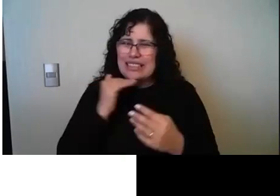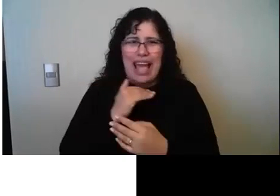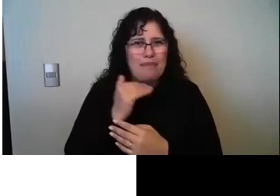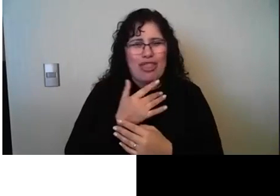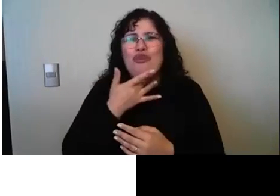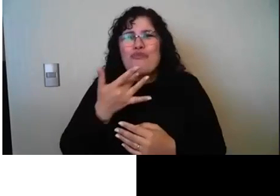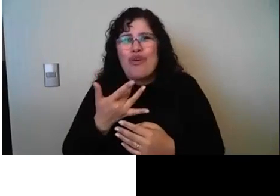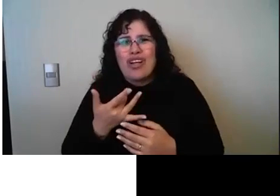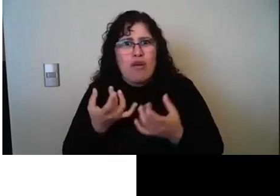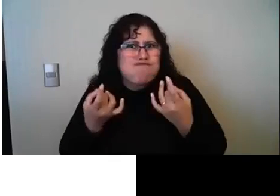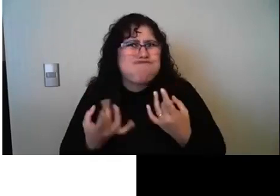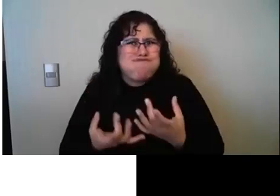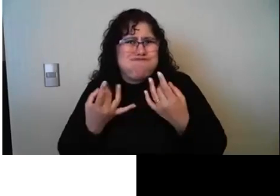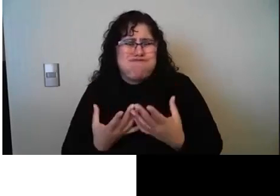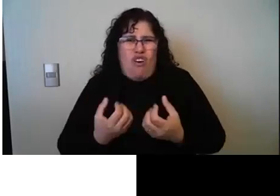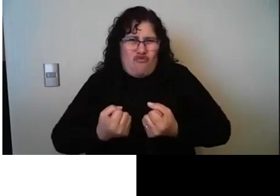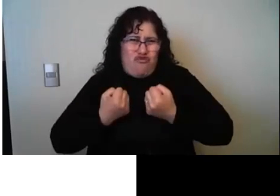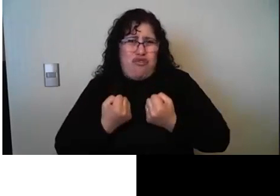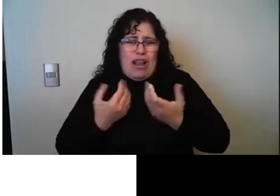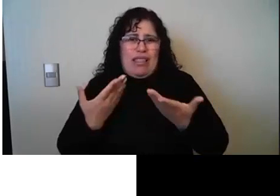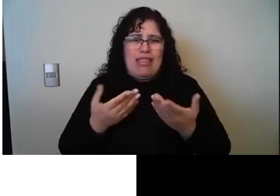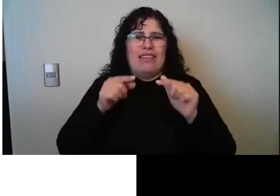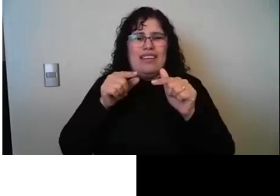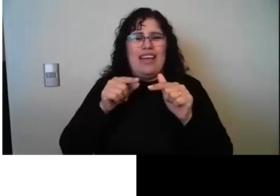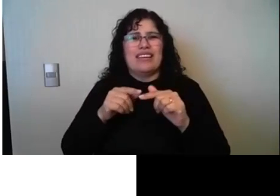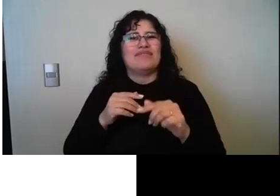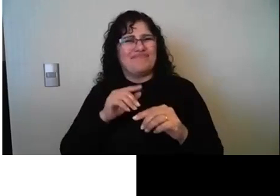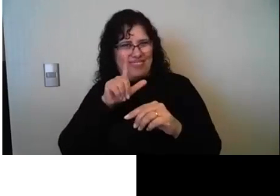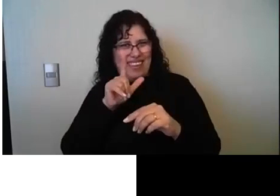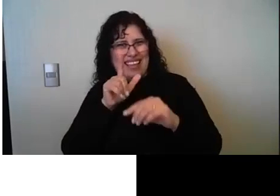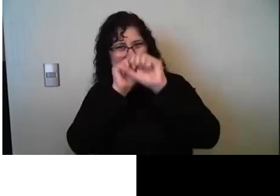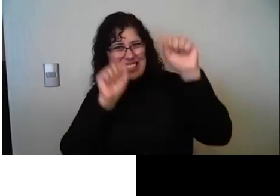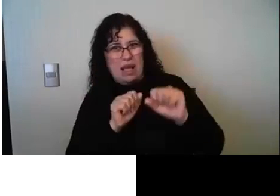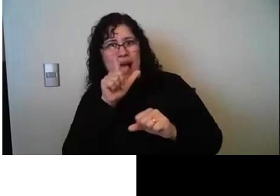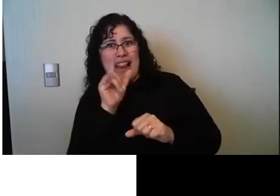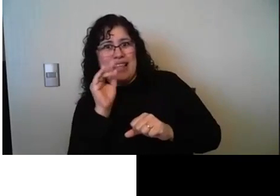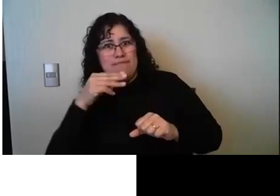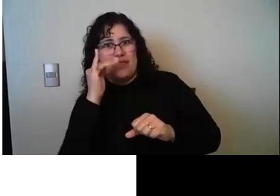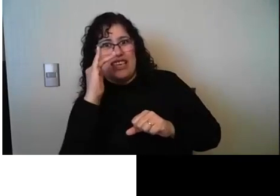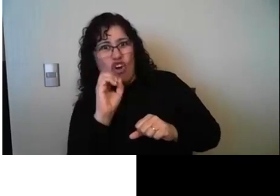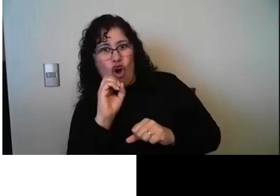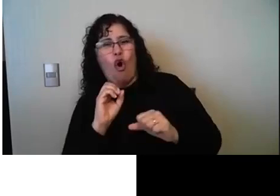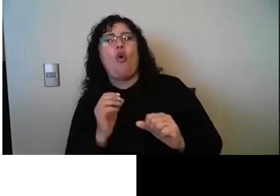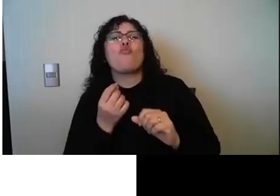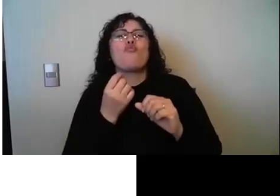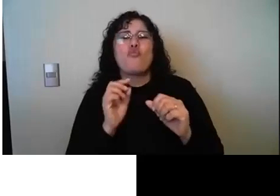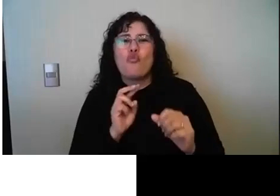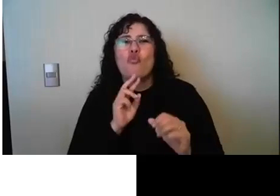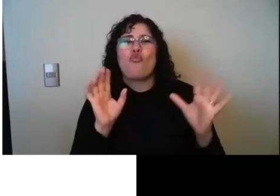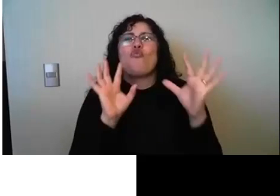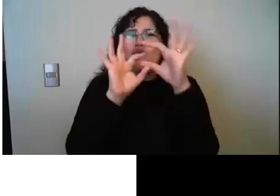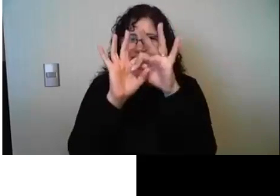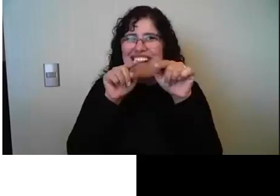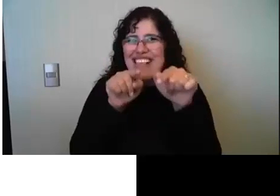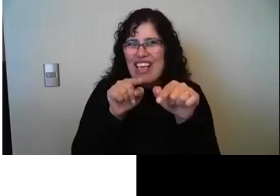un llanto, si el dolor es mucho, a través del sistema límbico. Y por eso es la razón de esta